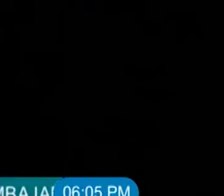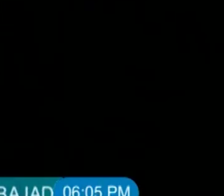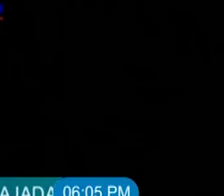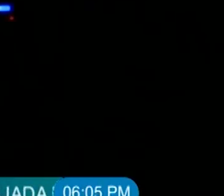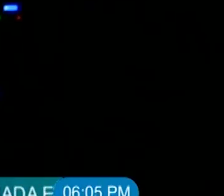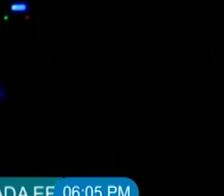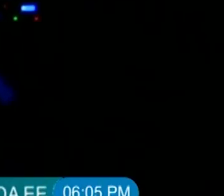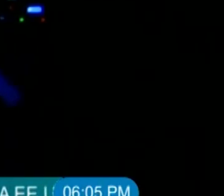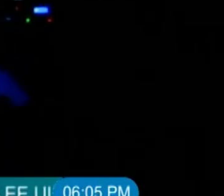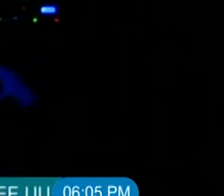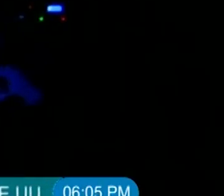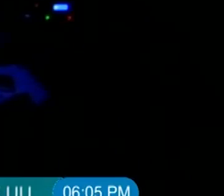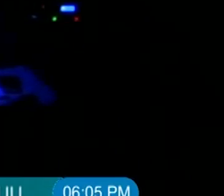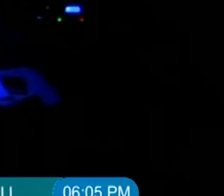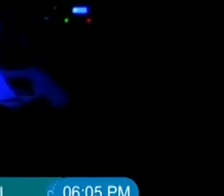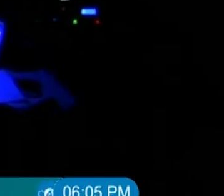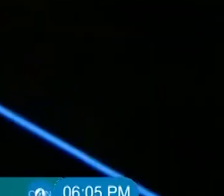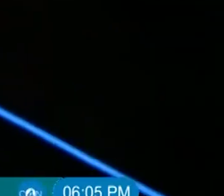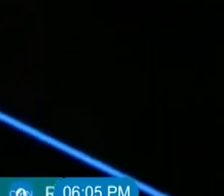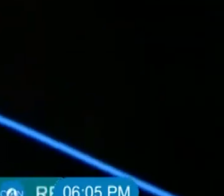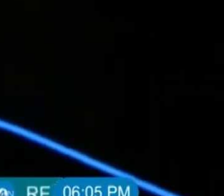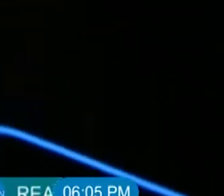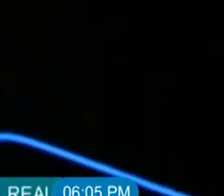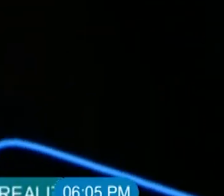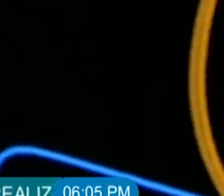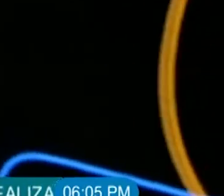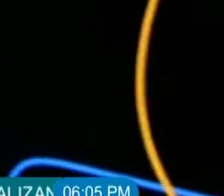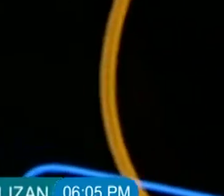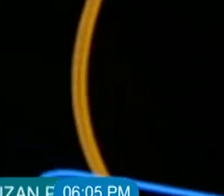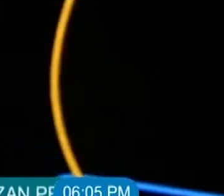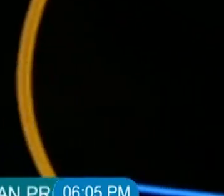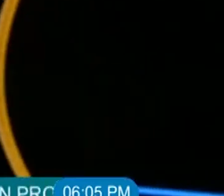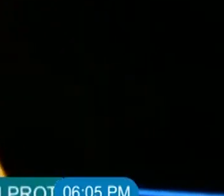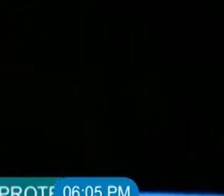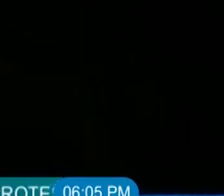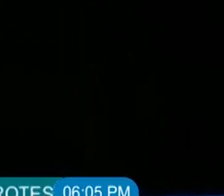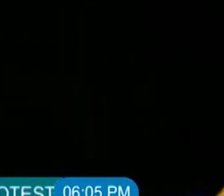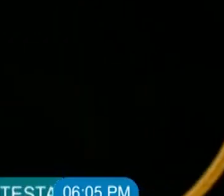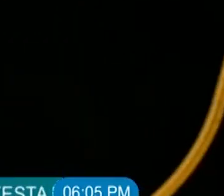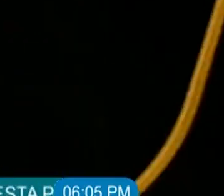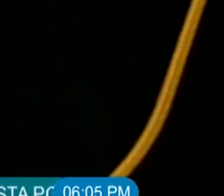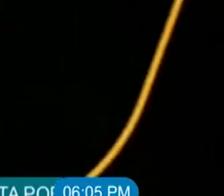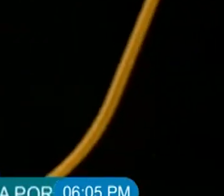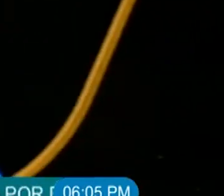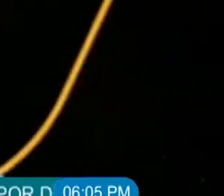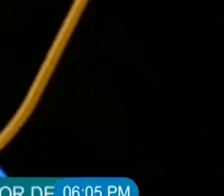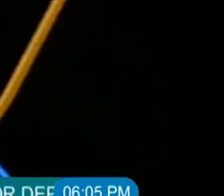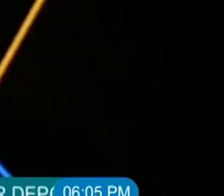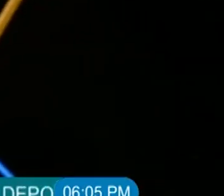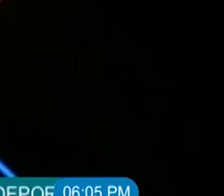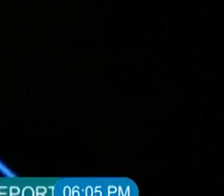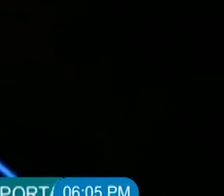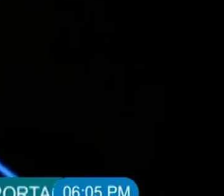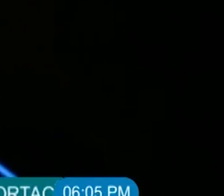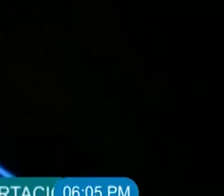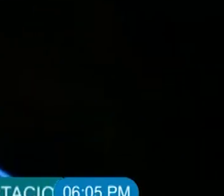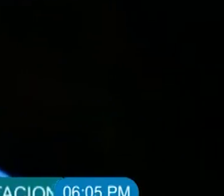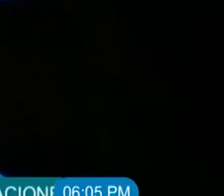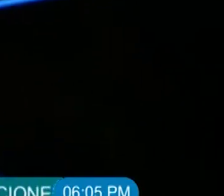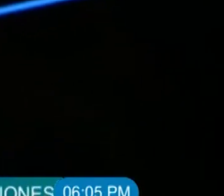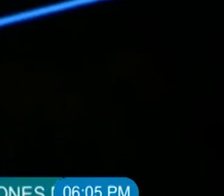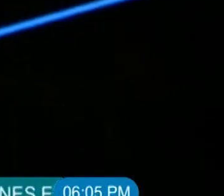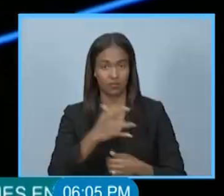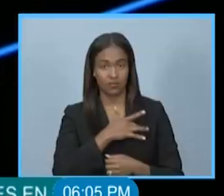de la televisión y qué mejor escenario que este para que ustedes palpen la realidad de cómo se realizan estos programas estecos recorre detrás de cámara Esa